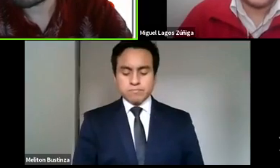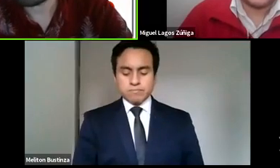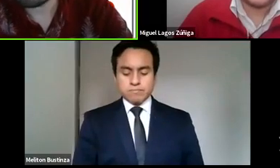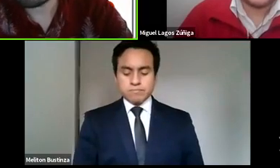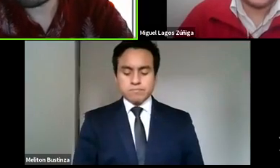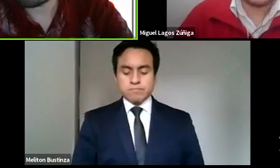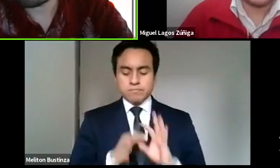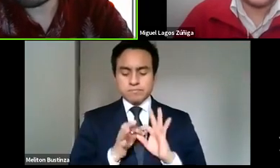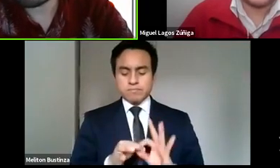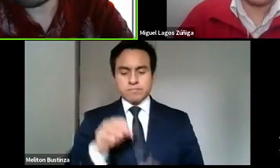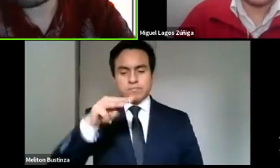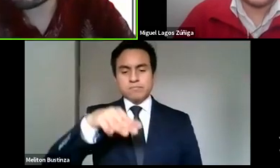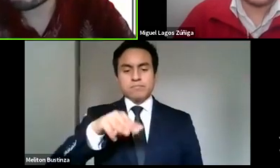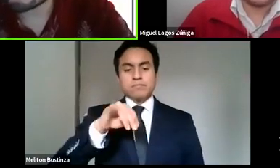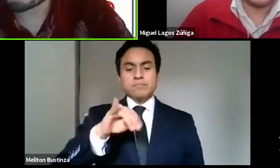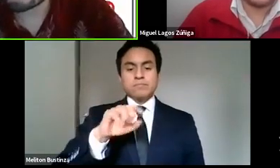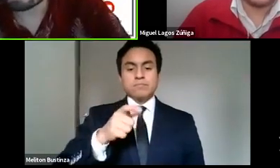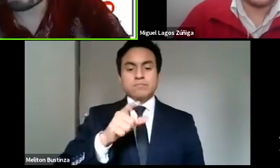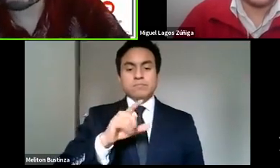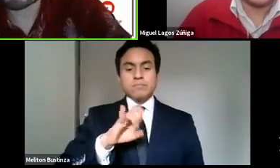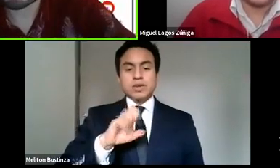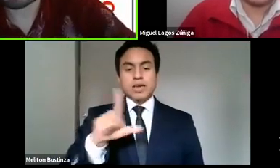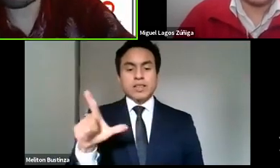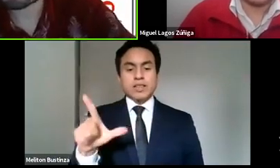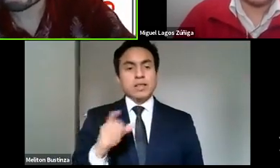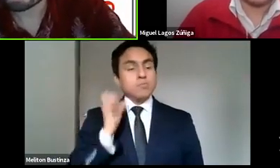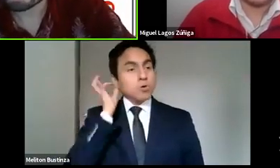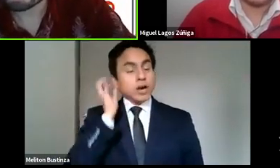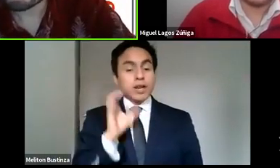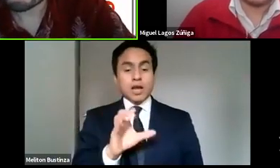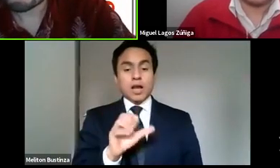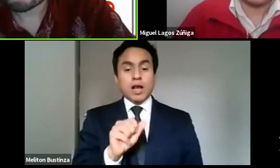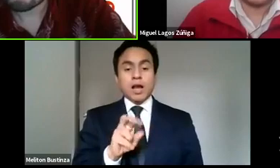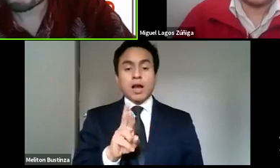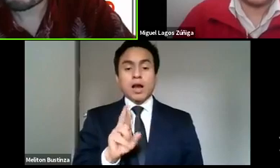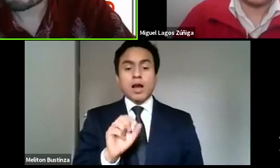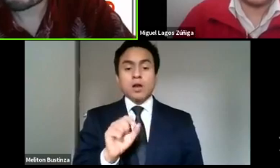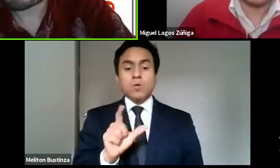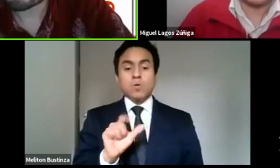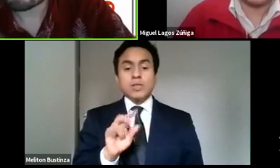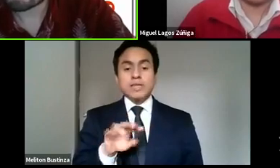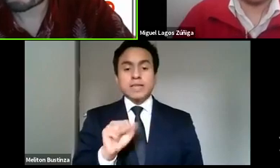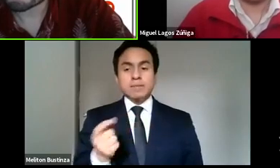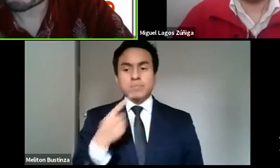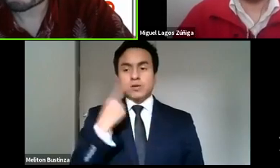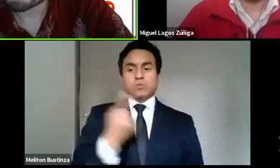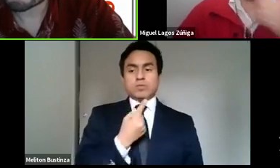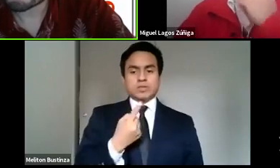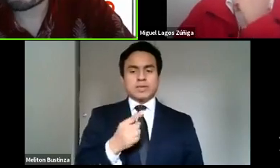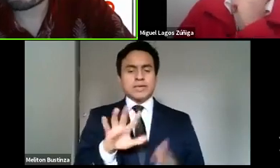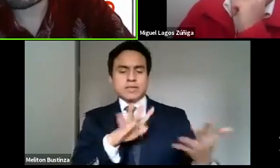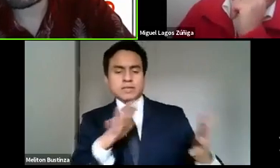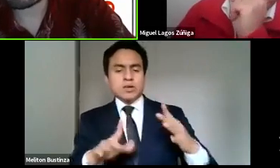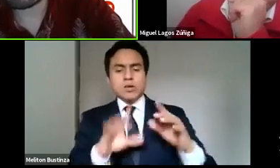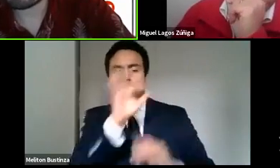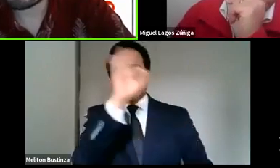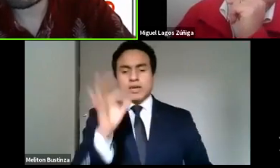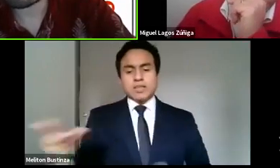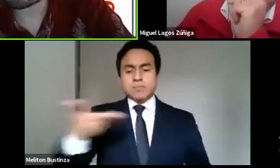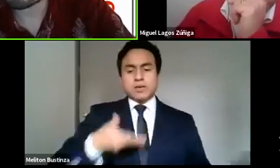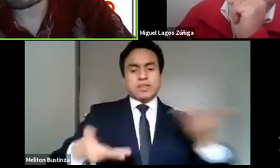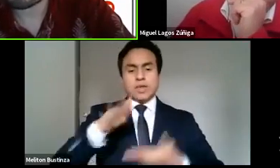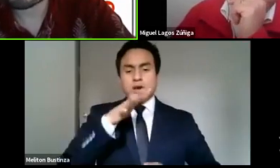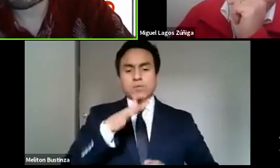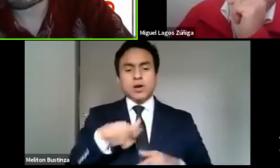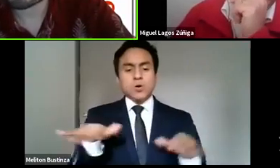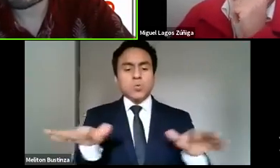Muchas gracias, Miguel. Carolina Beatriz nos consulta. ¿Tienen una estimación en porcentaje de las demandas de agua en